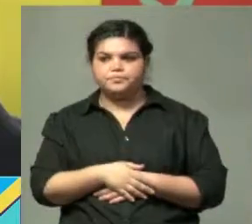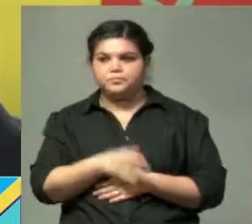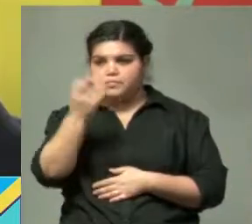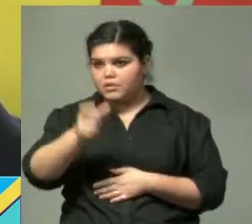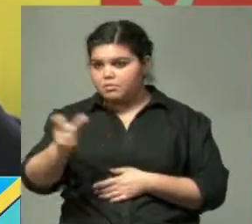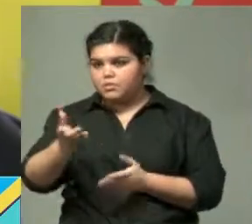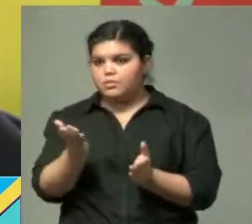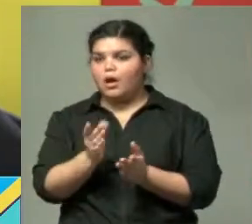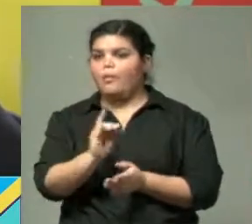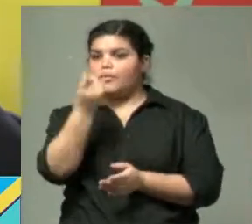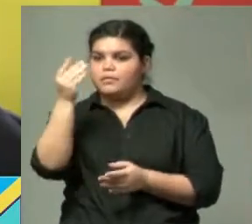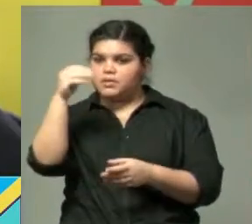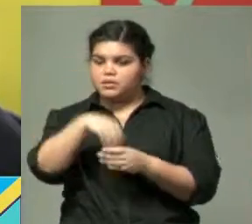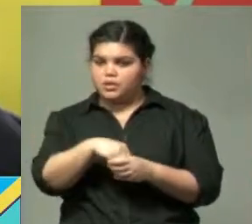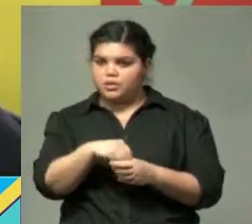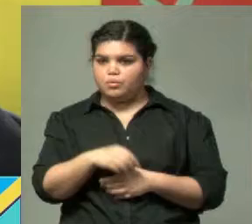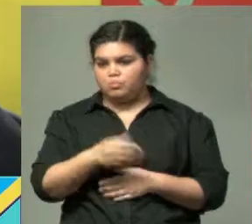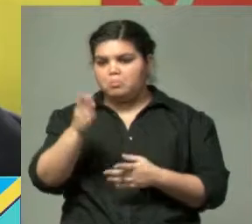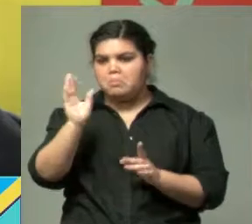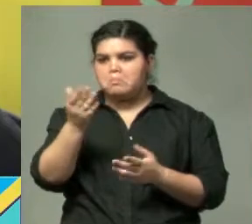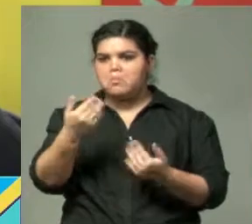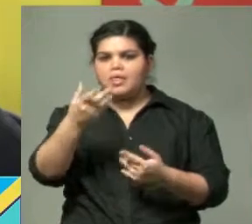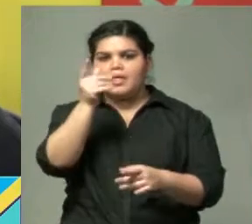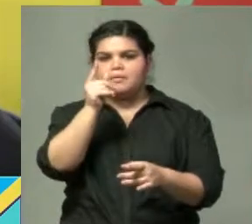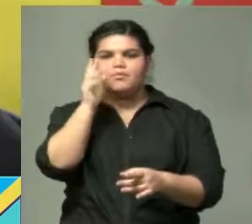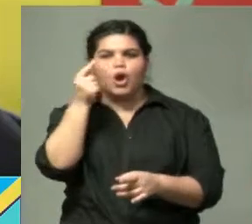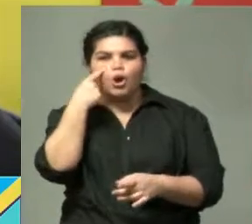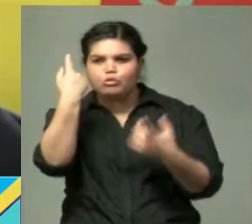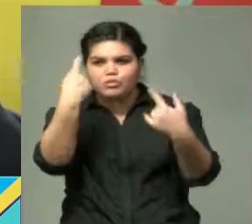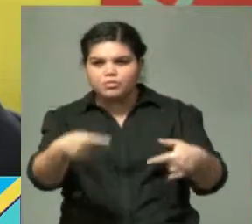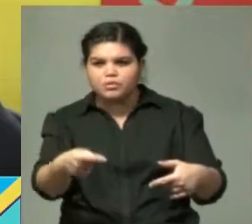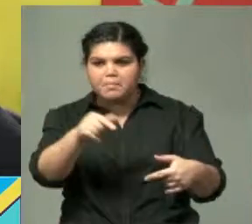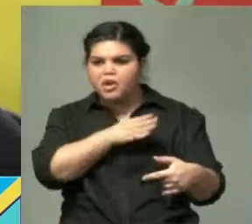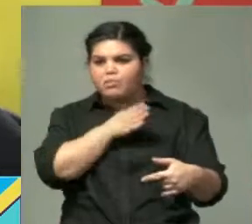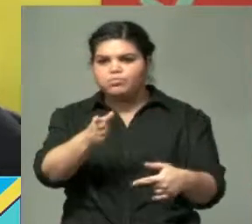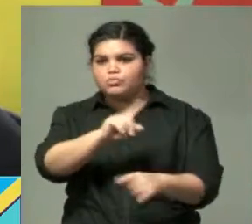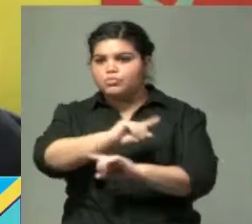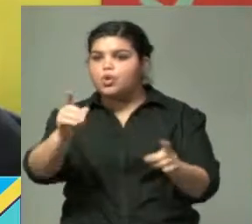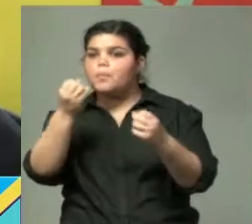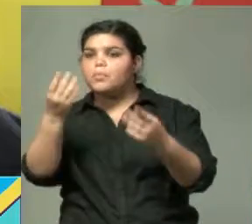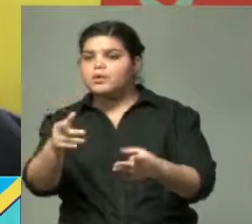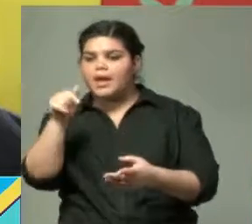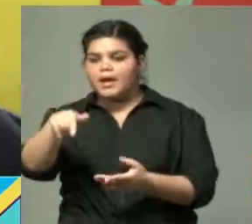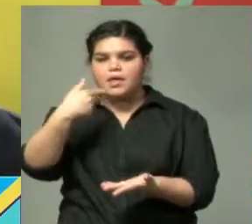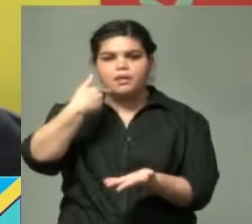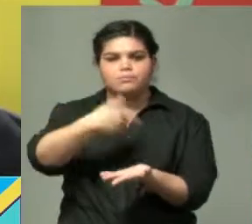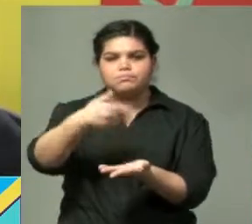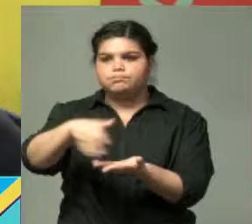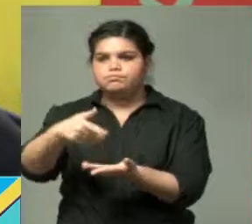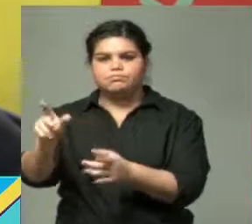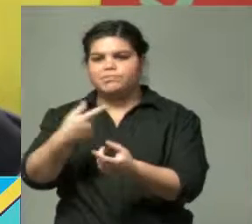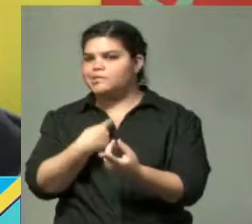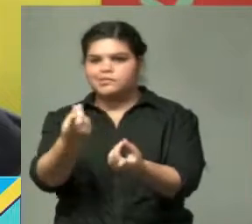universitario, Claro. pero una persona con una formación X no accede al mercado porque este mercado en particular está expulsando a esos profesionales porque